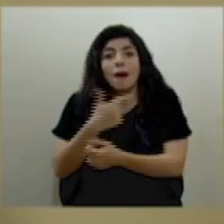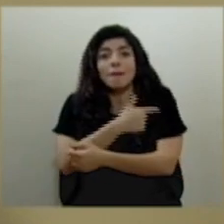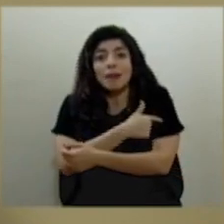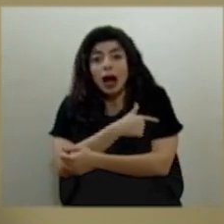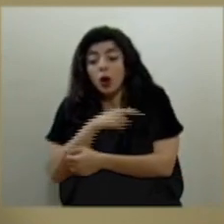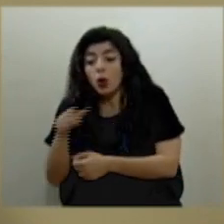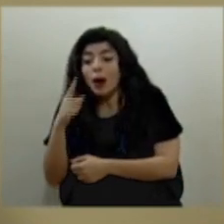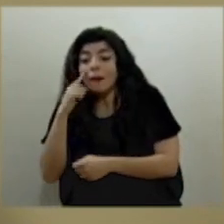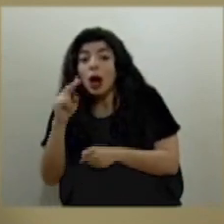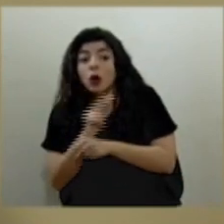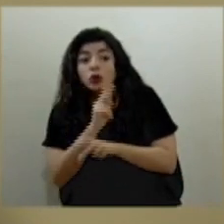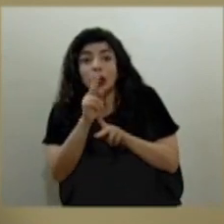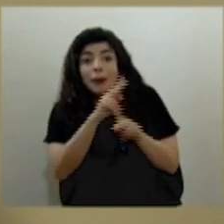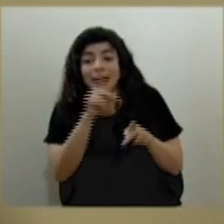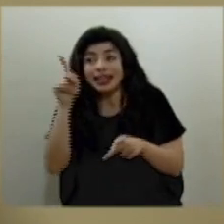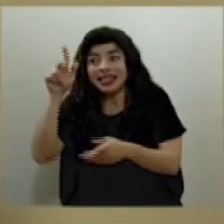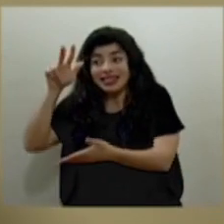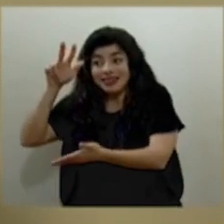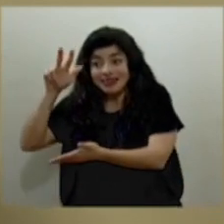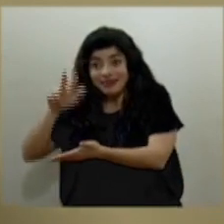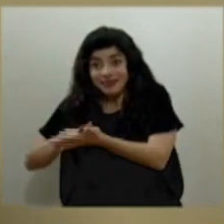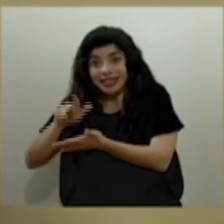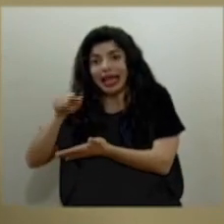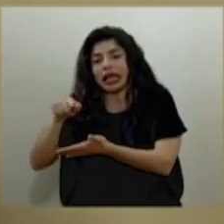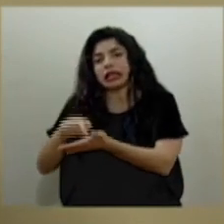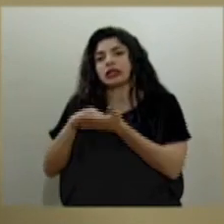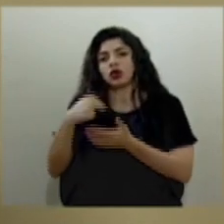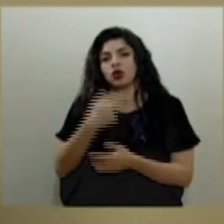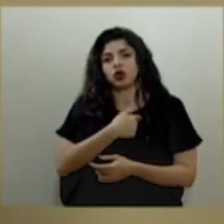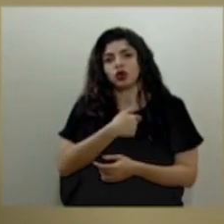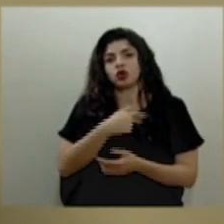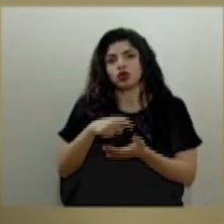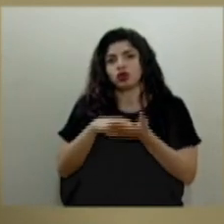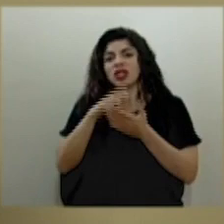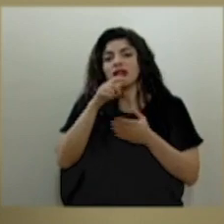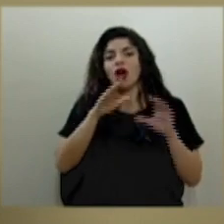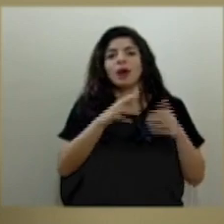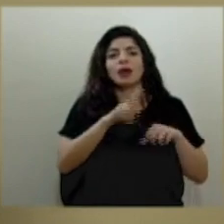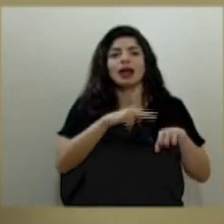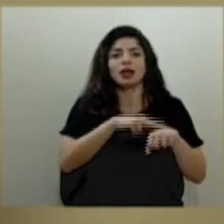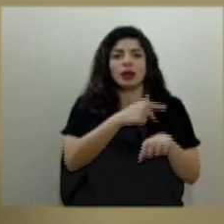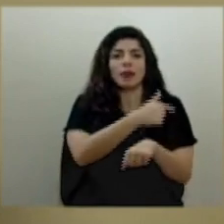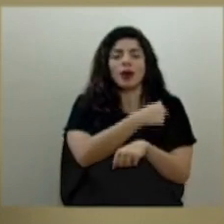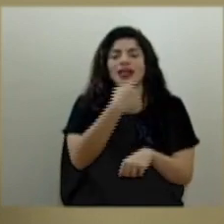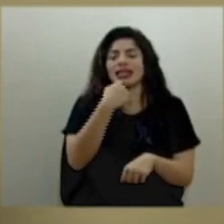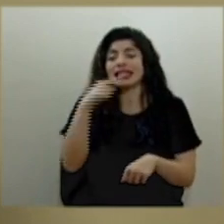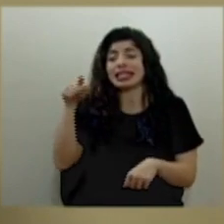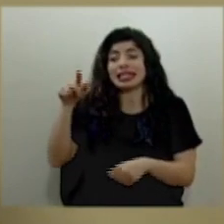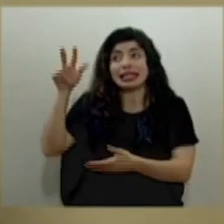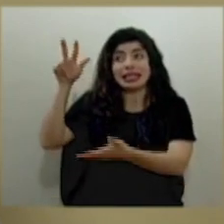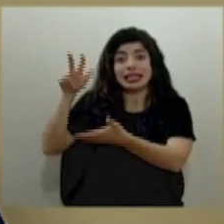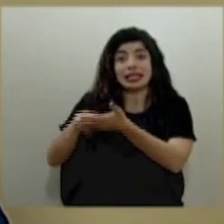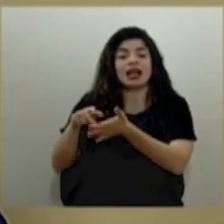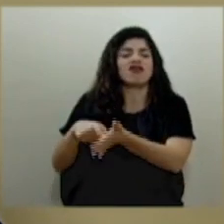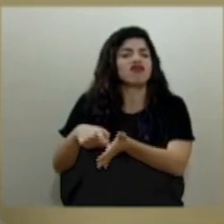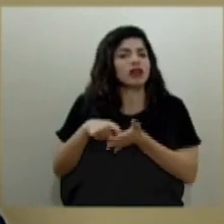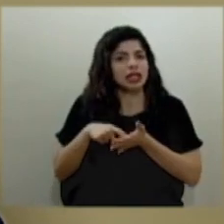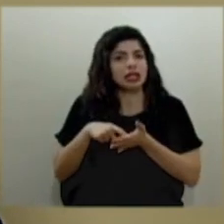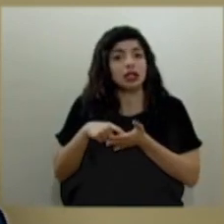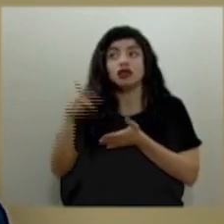en la población. Eso es un requisito que lo ha puesto la Comisión Nacional de Vacunación desde un inicio, y que nos da ese nivel